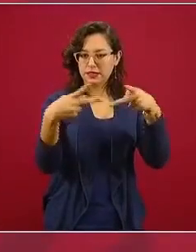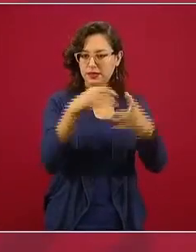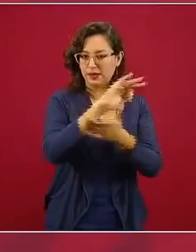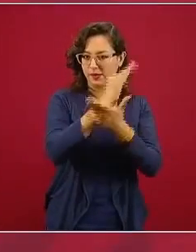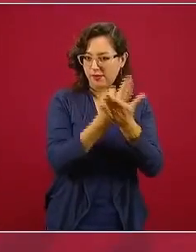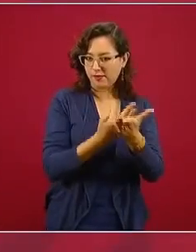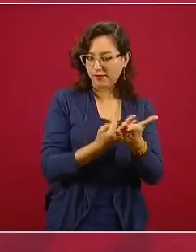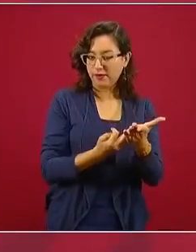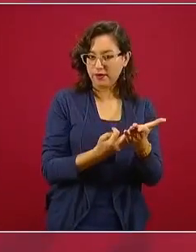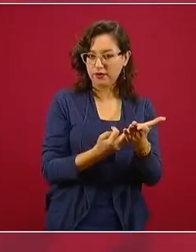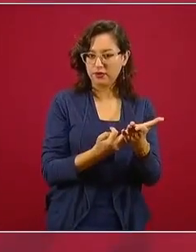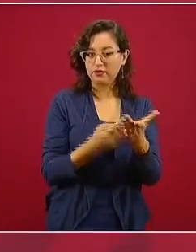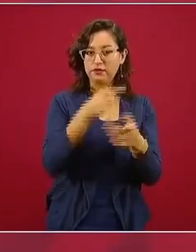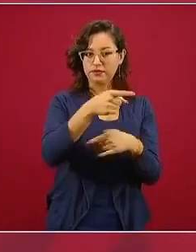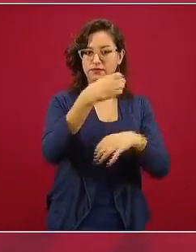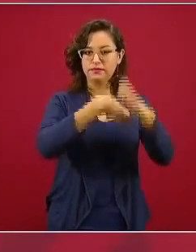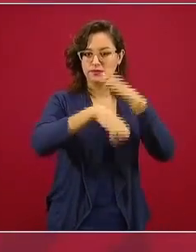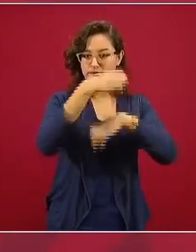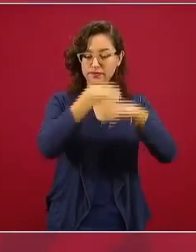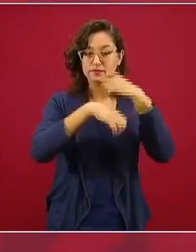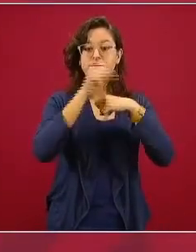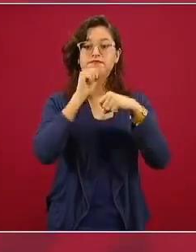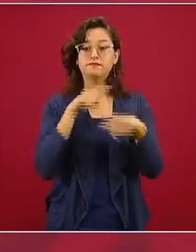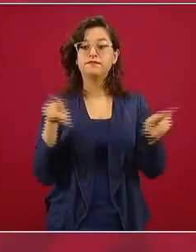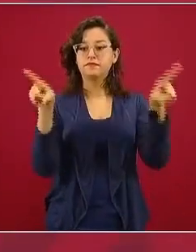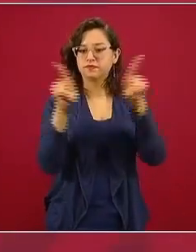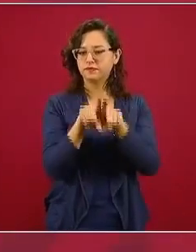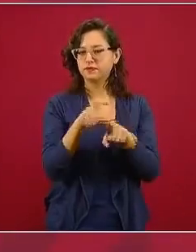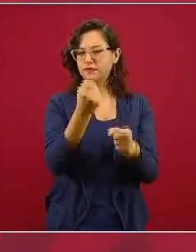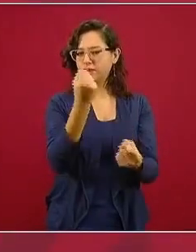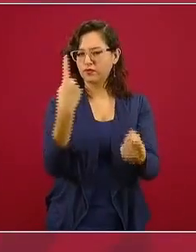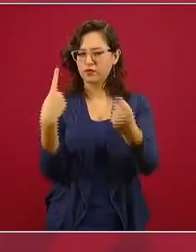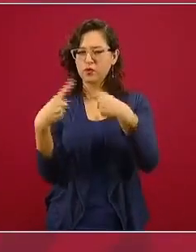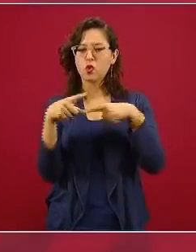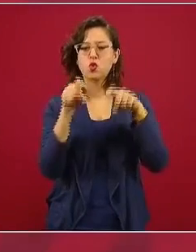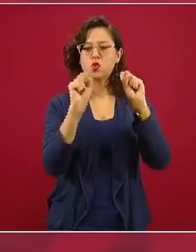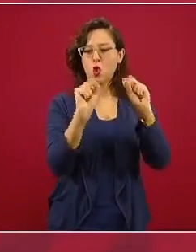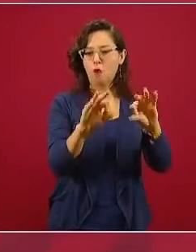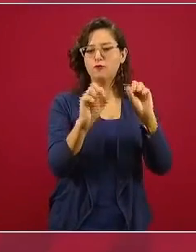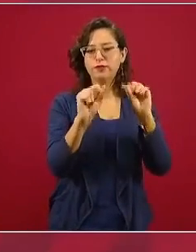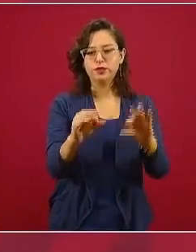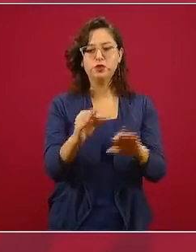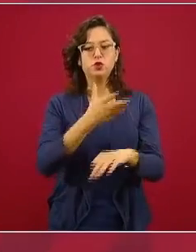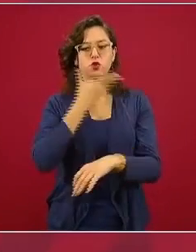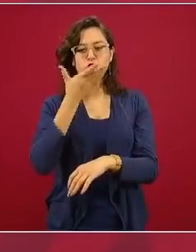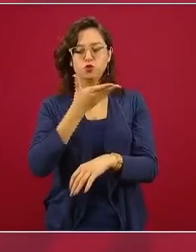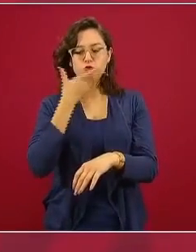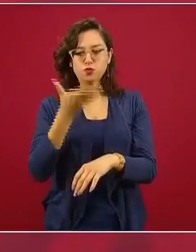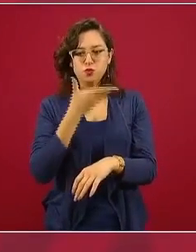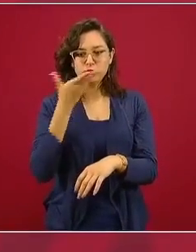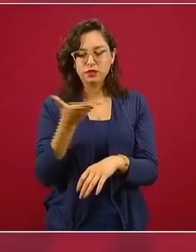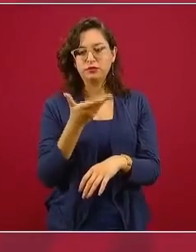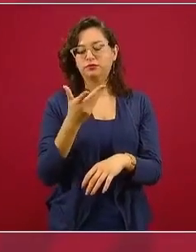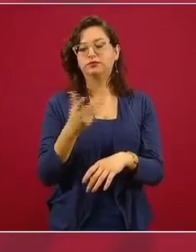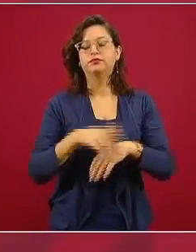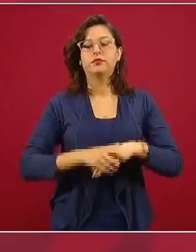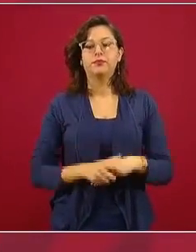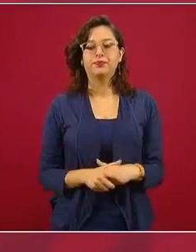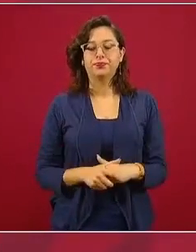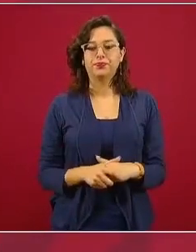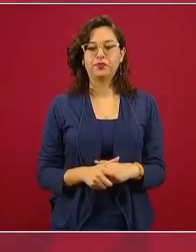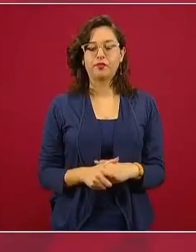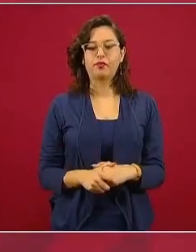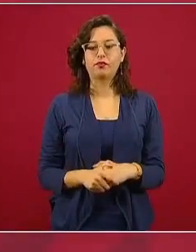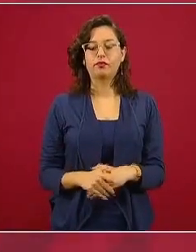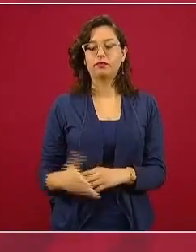No solo son empresas, sino también son despachos que tienen esta actividad ilícita. Se le